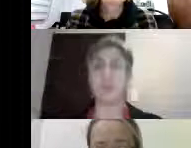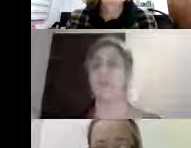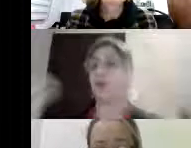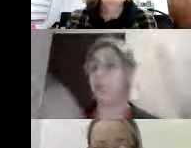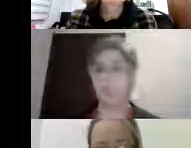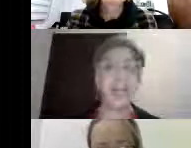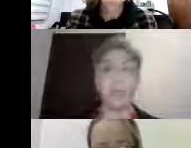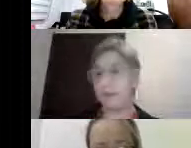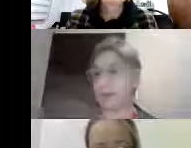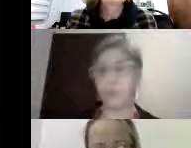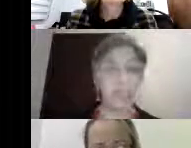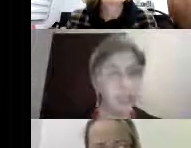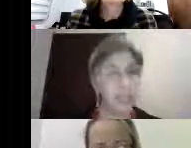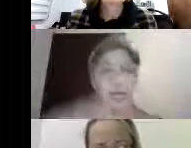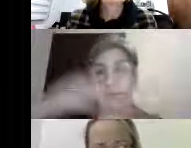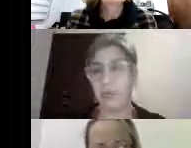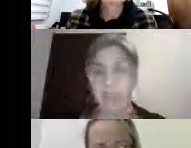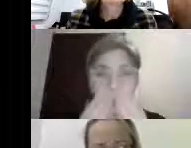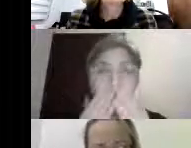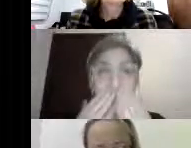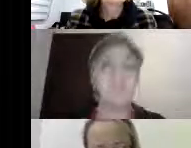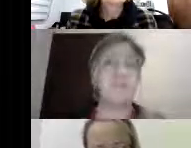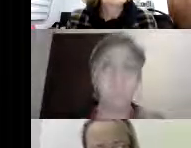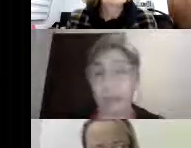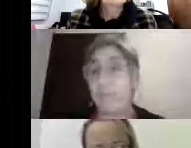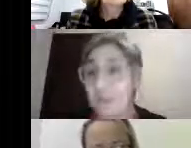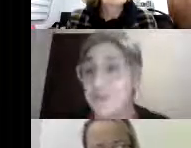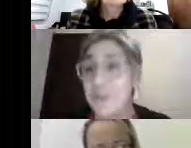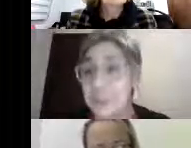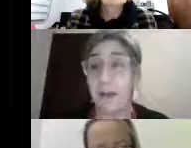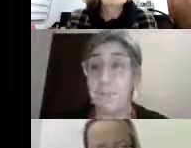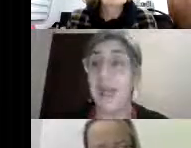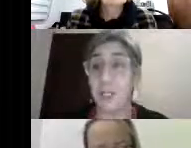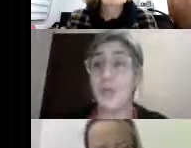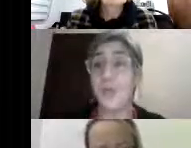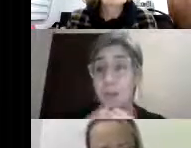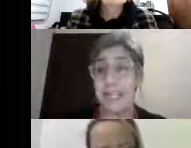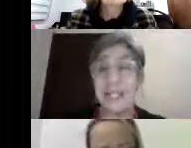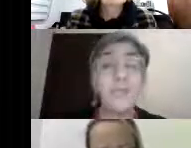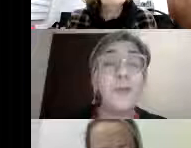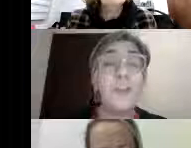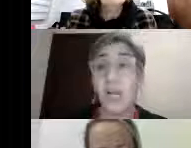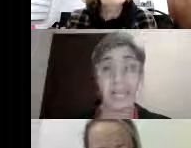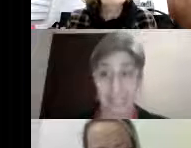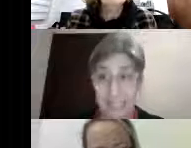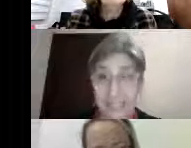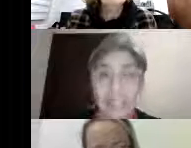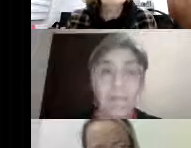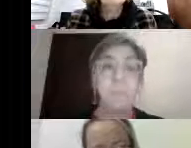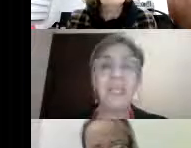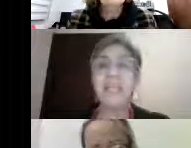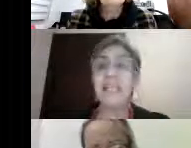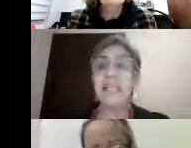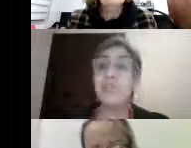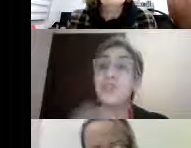más casuales, menos casuales, de distinto índole, que ustedes también, capaz que muchos de ustedes saben más que yo, no les voy a decir esto, pero